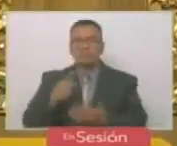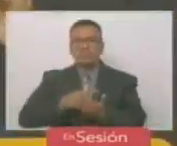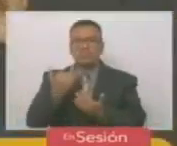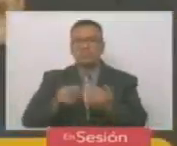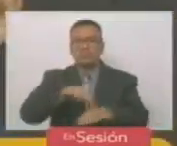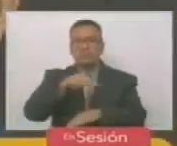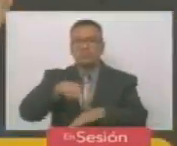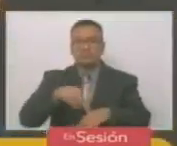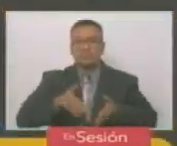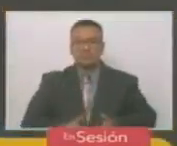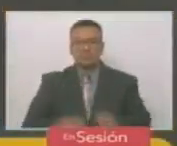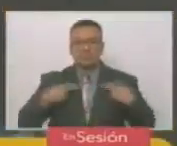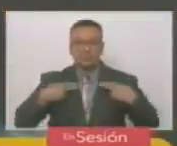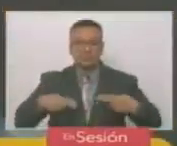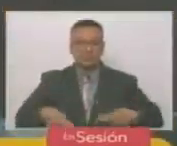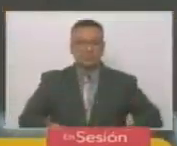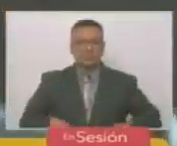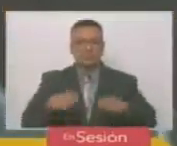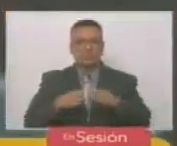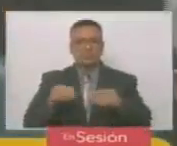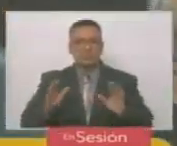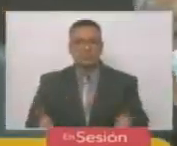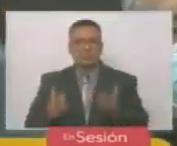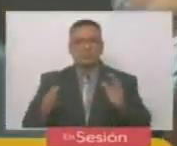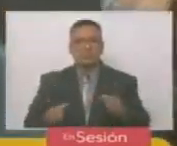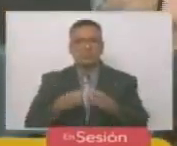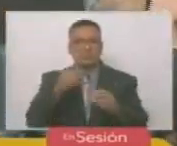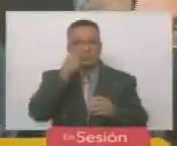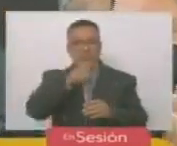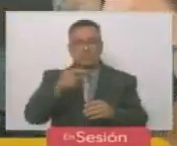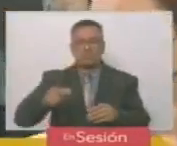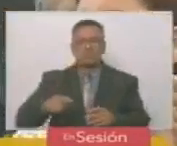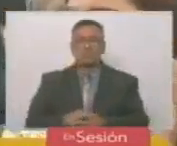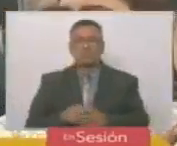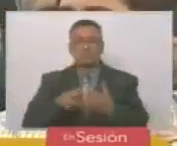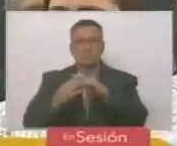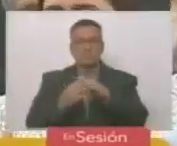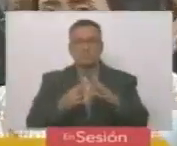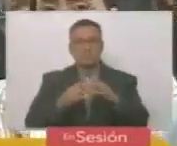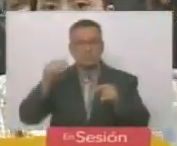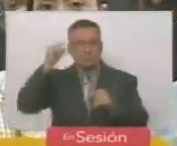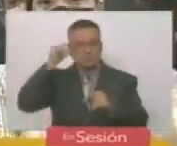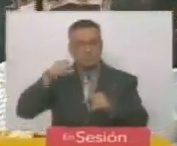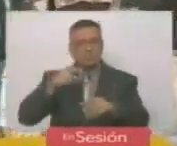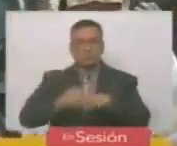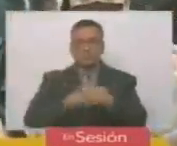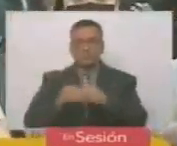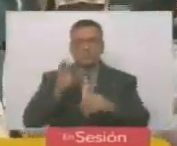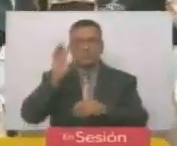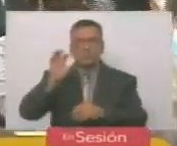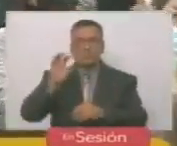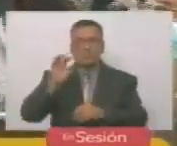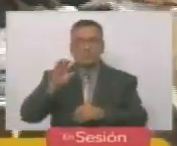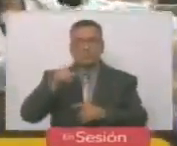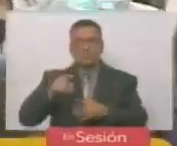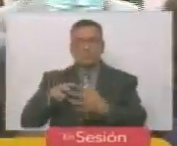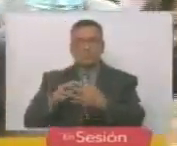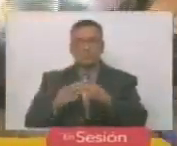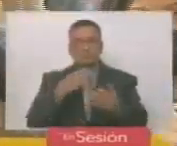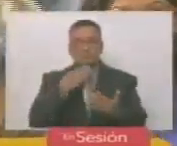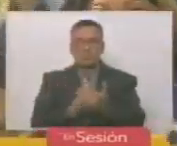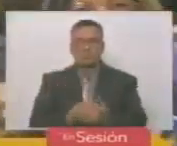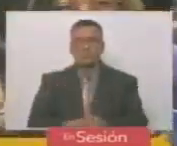Nacional Parto Humanizado! ¡Que viva las promotoras comunales de Parto Humanizado! ¡Que día a día hacen patria desde la comunidad.